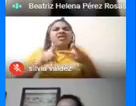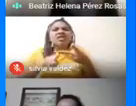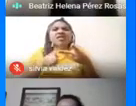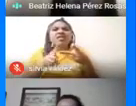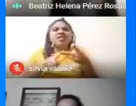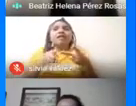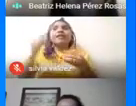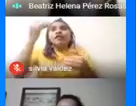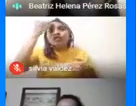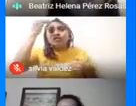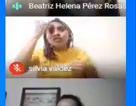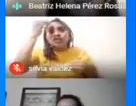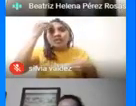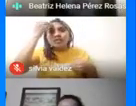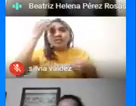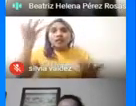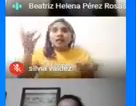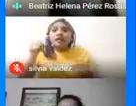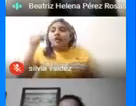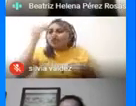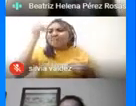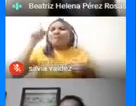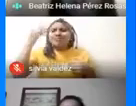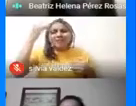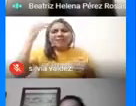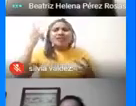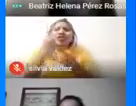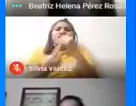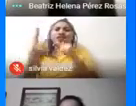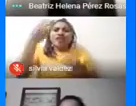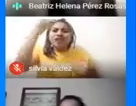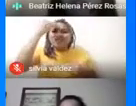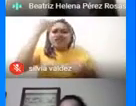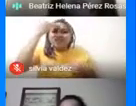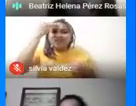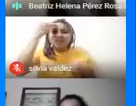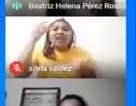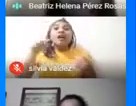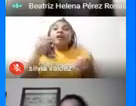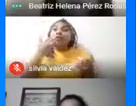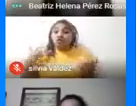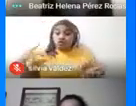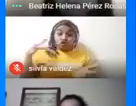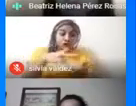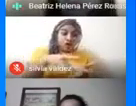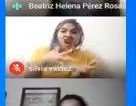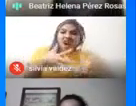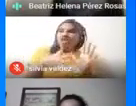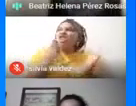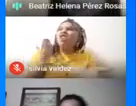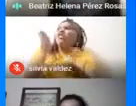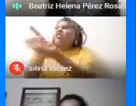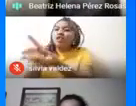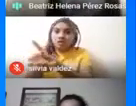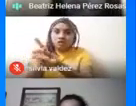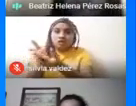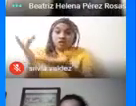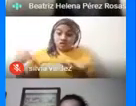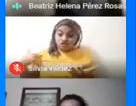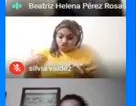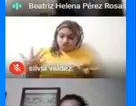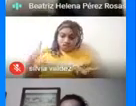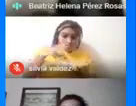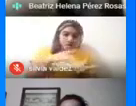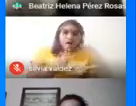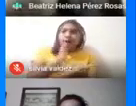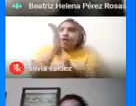esa conciencia vis a vis. El turismo tiene que cambiar a tener esa doble conciencia de dónde llego y a dónde voy. De dónde llego